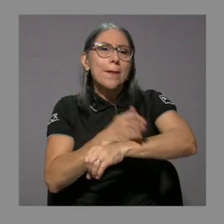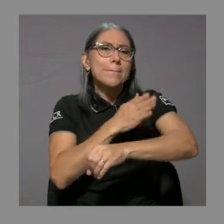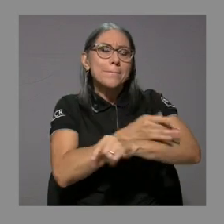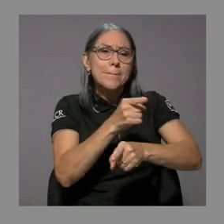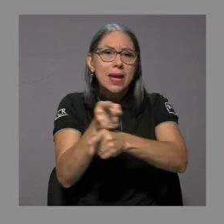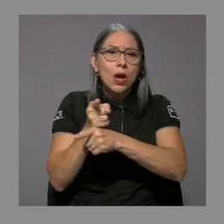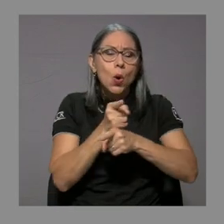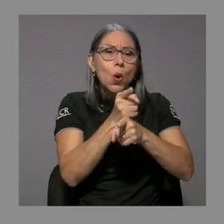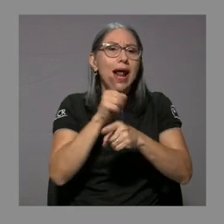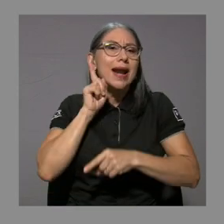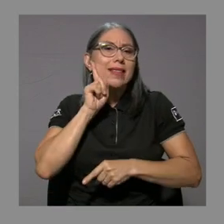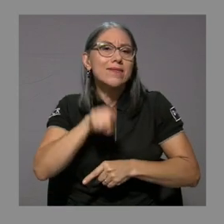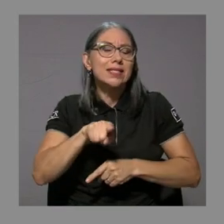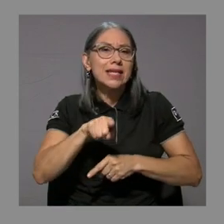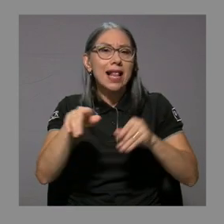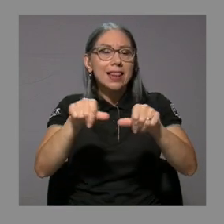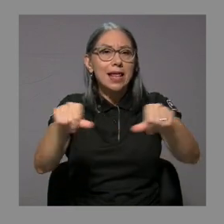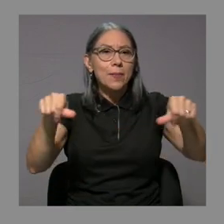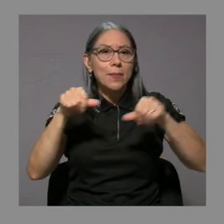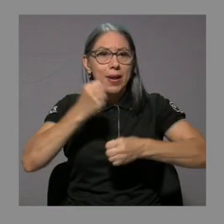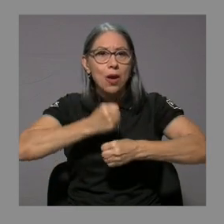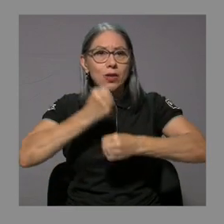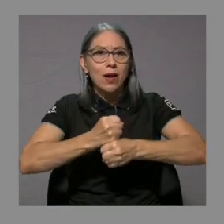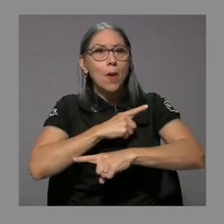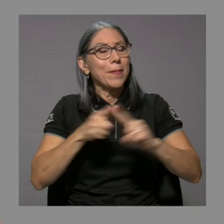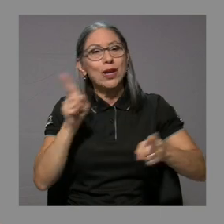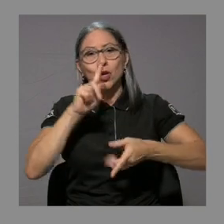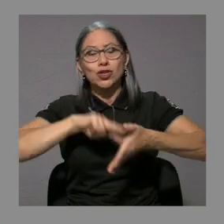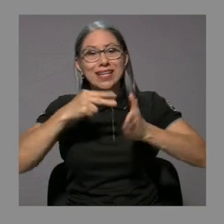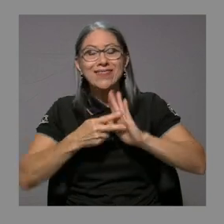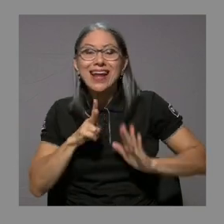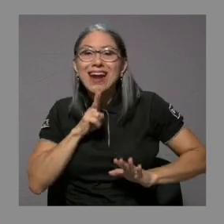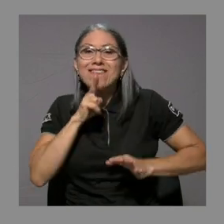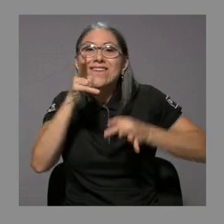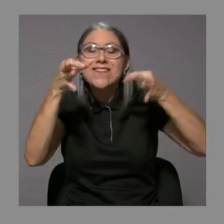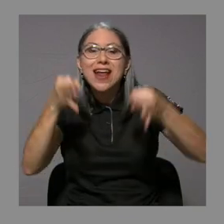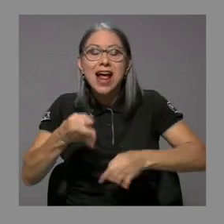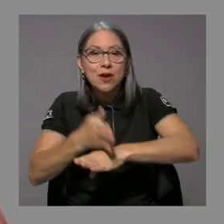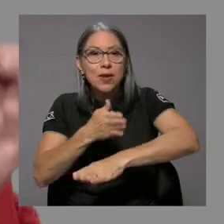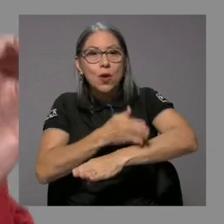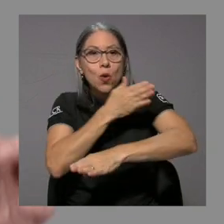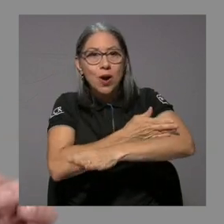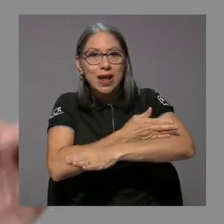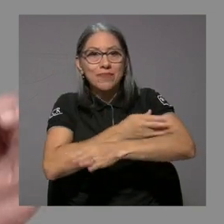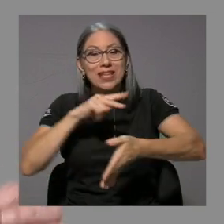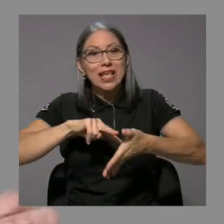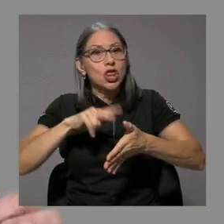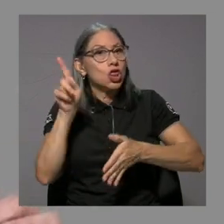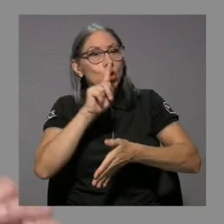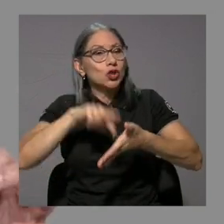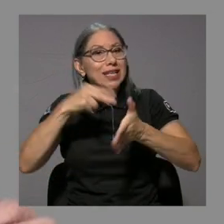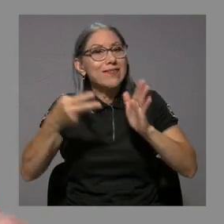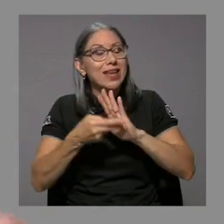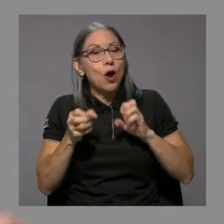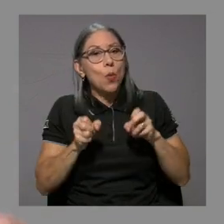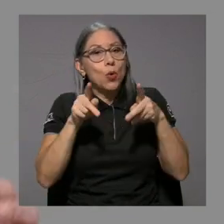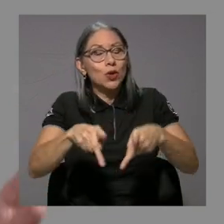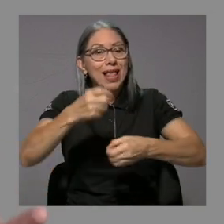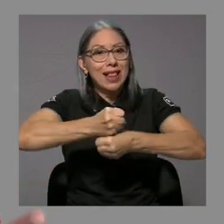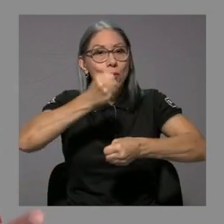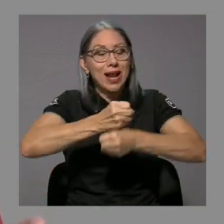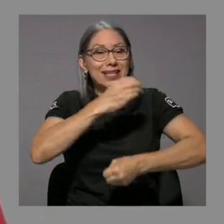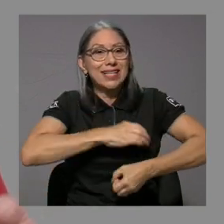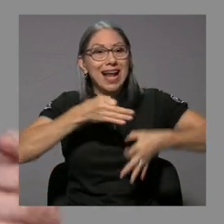mejora artificial del mercado de trabajo, pero no una mejora real en términos de